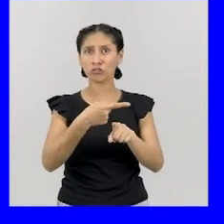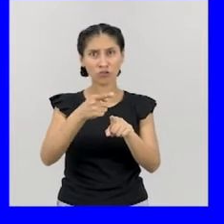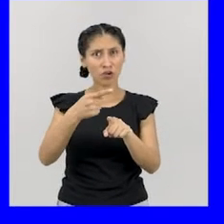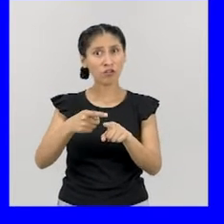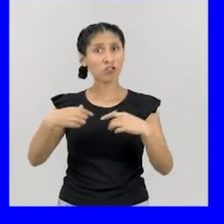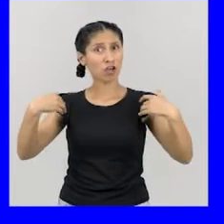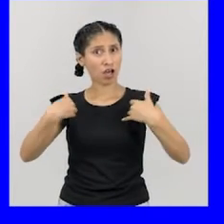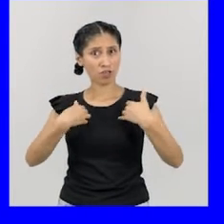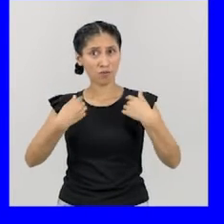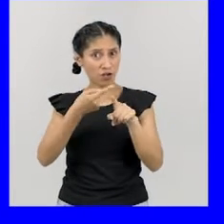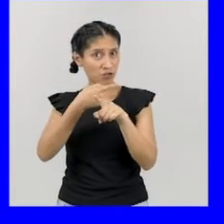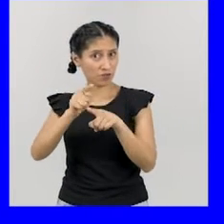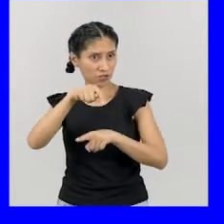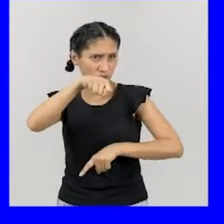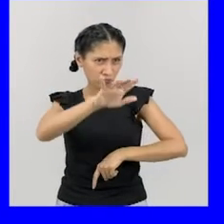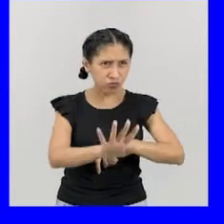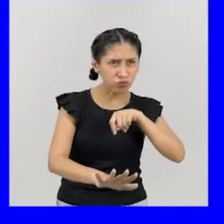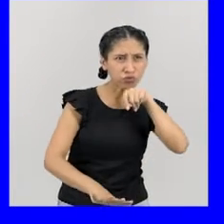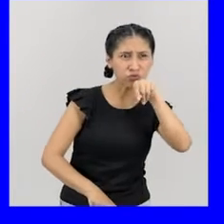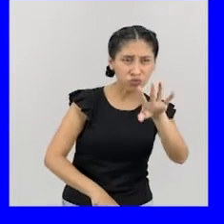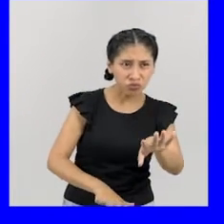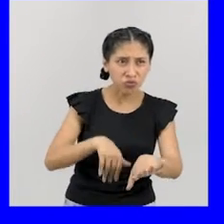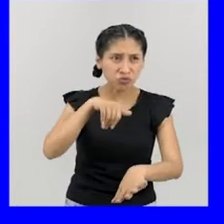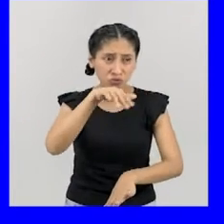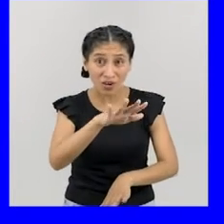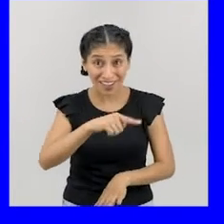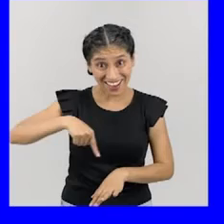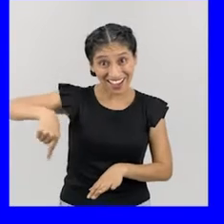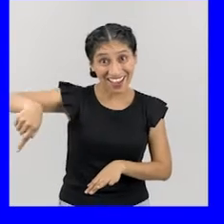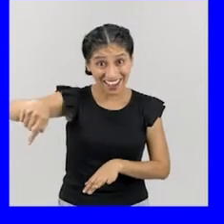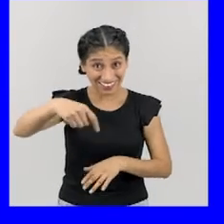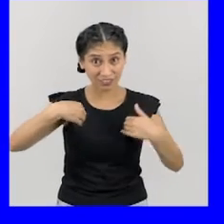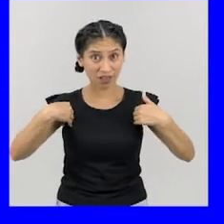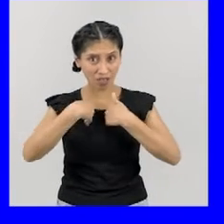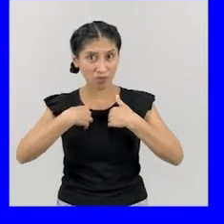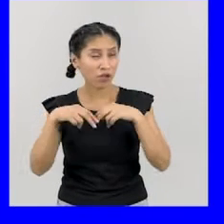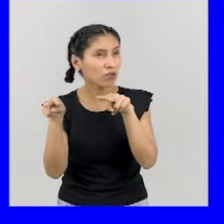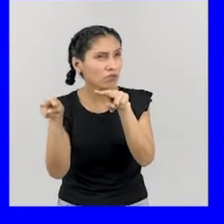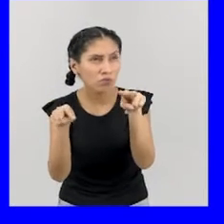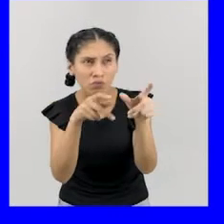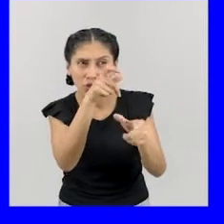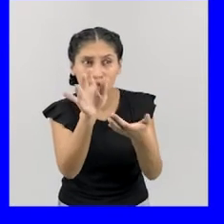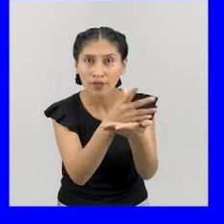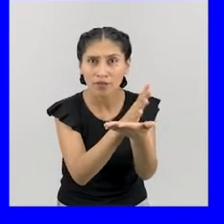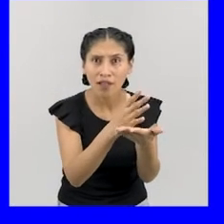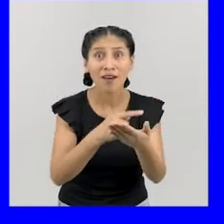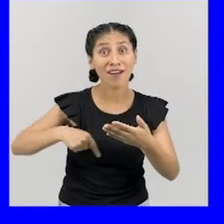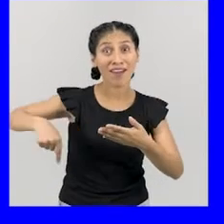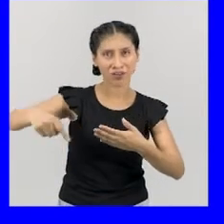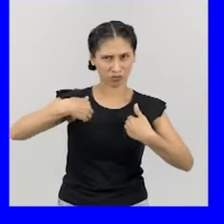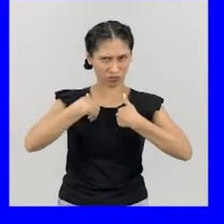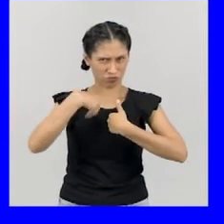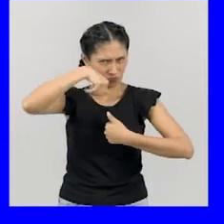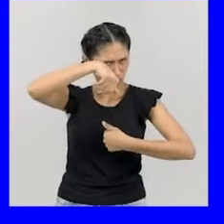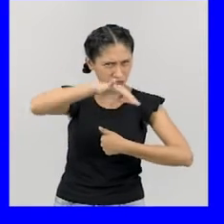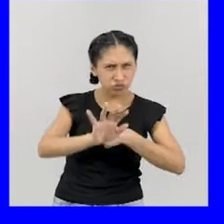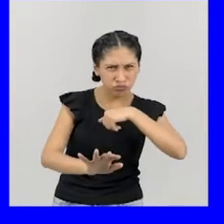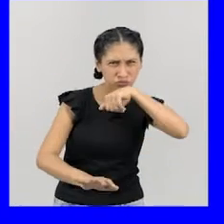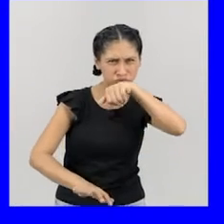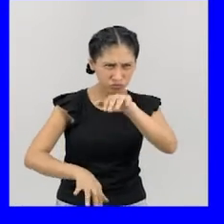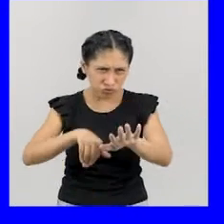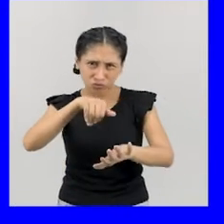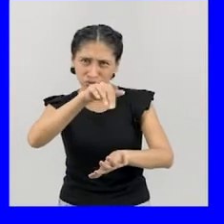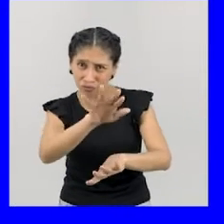monumentos. Estos aprovechan la ausencia de humanos para aventurarse en esas zonas. La lista de visitantes inusitados